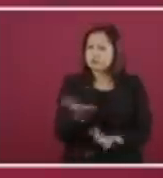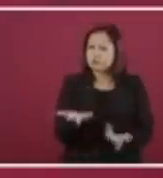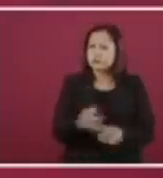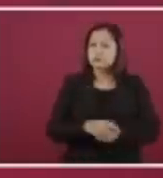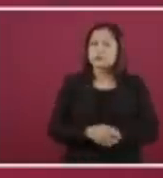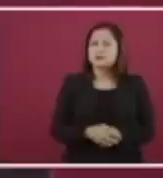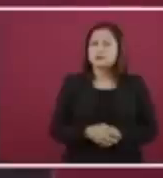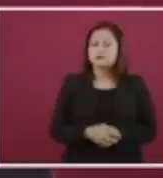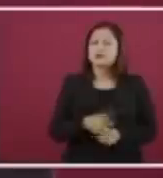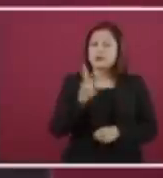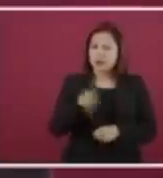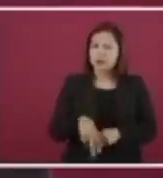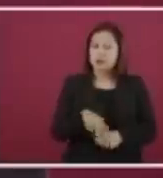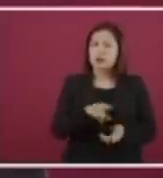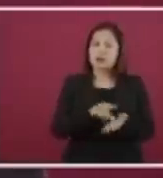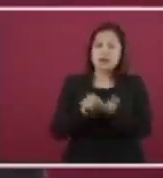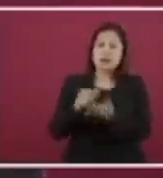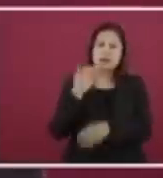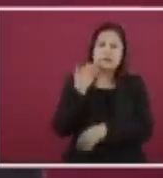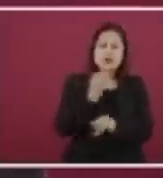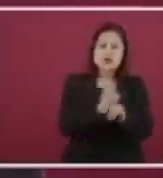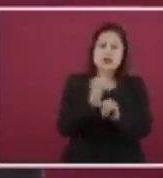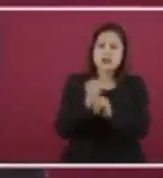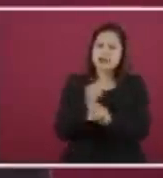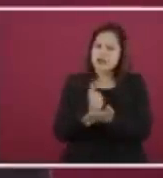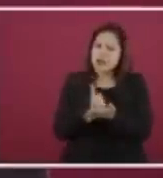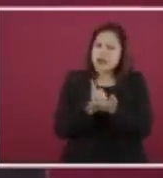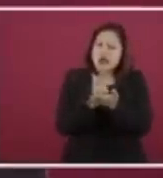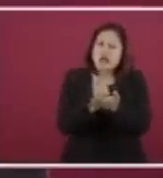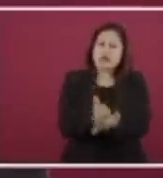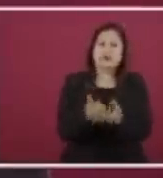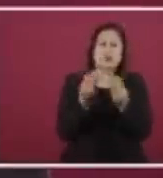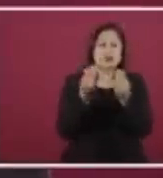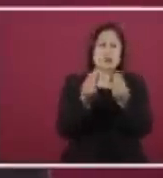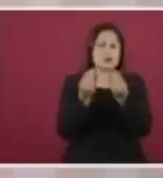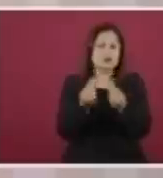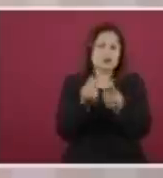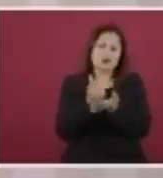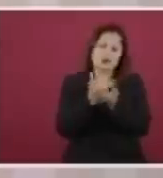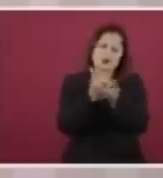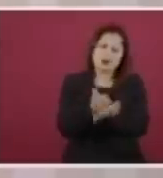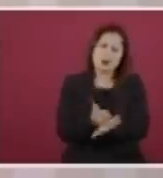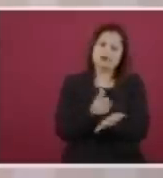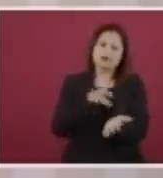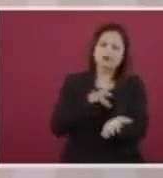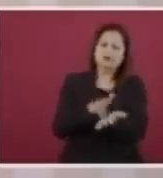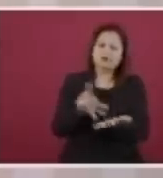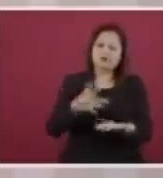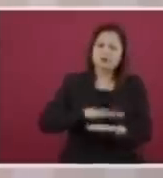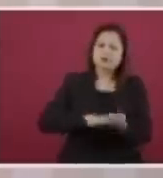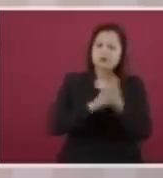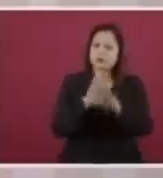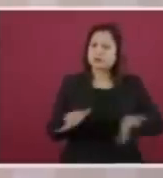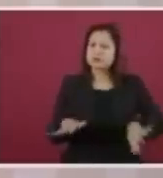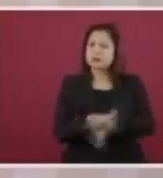Ayudaron mucho en el cambio, en la transformación, es indiscutible. Quienes